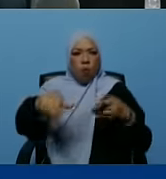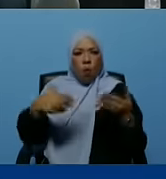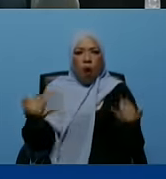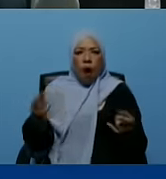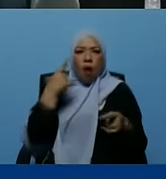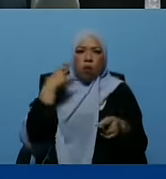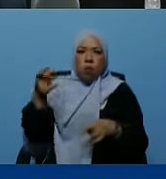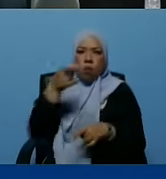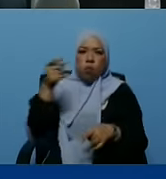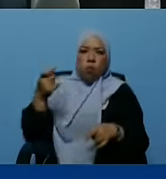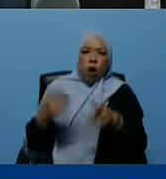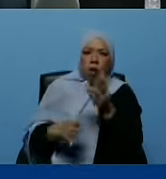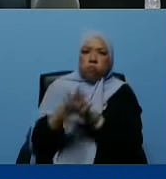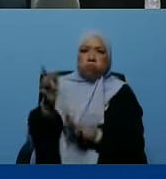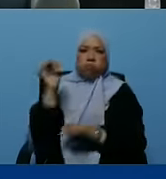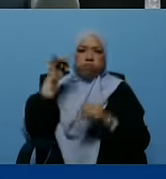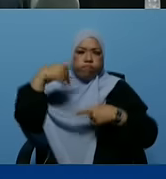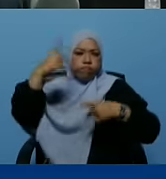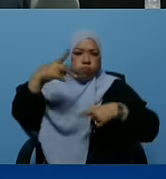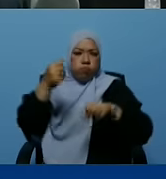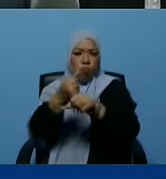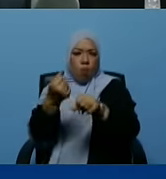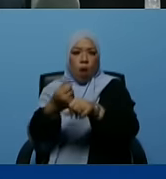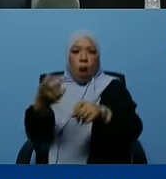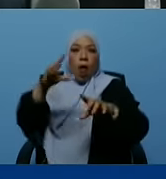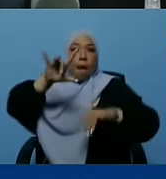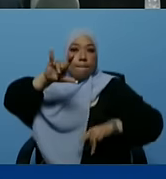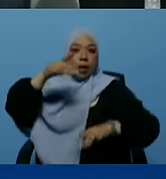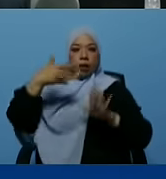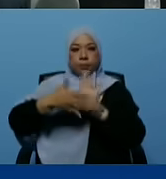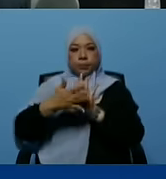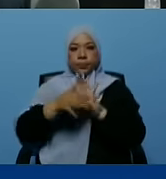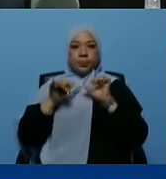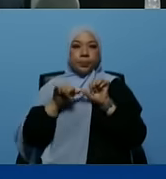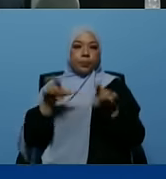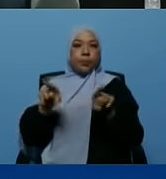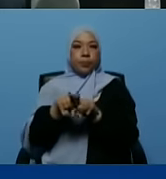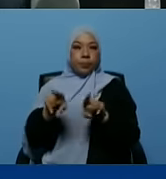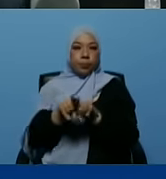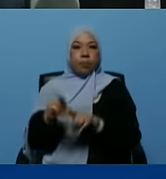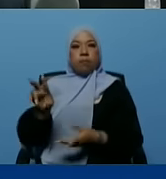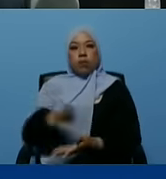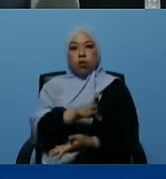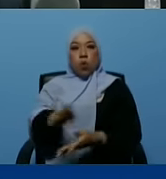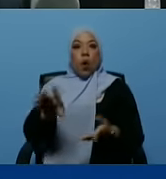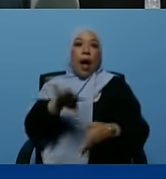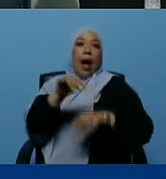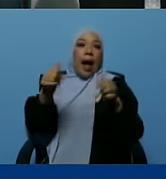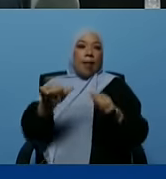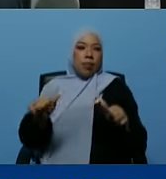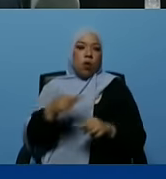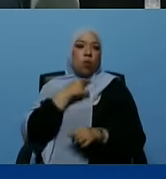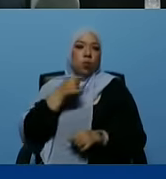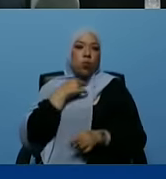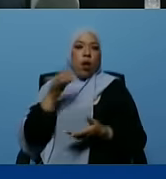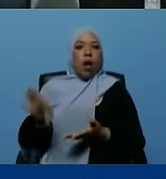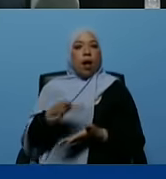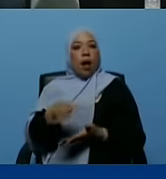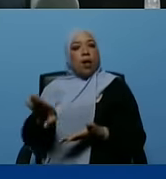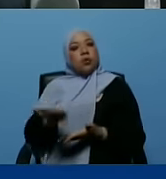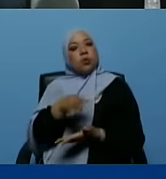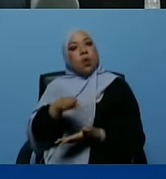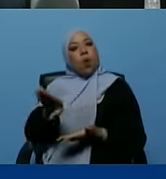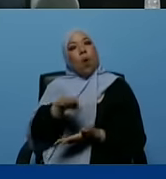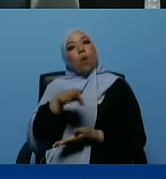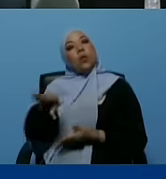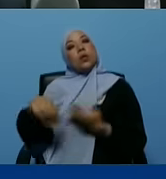Ellos buscan influencers, porque uno en las redes sigue los influencers, sigue artistas porque le gusta una canción de un artista,